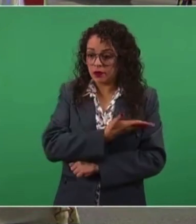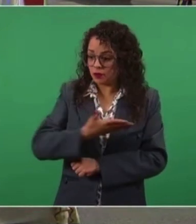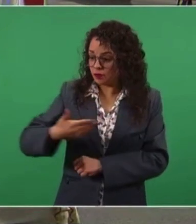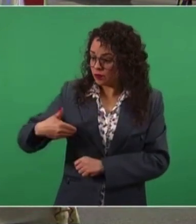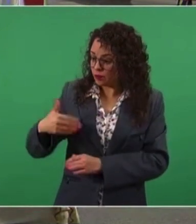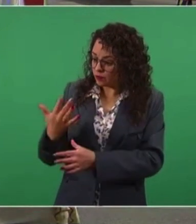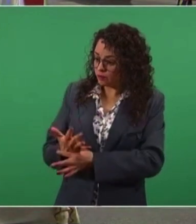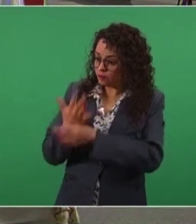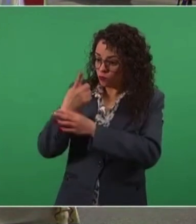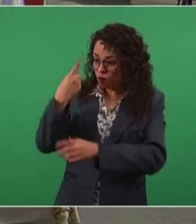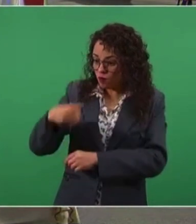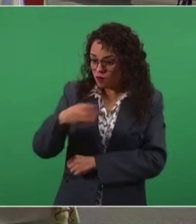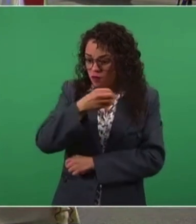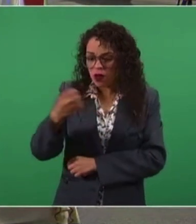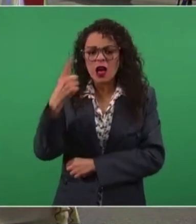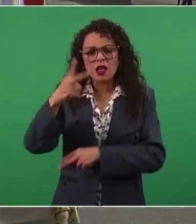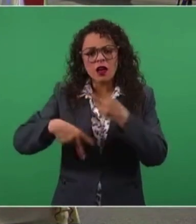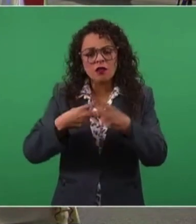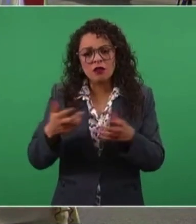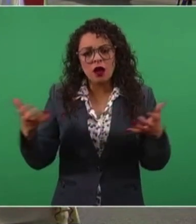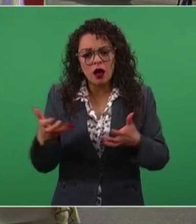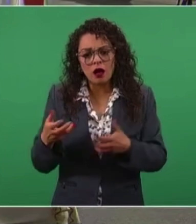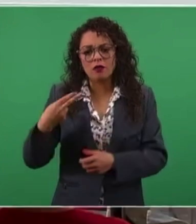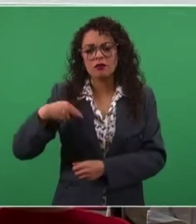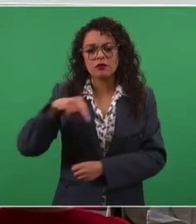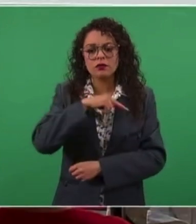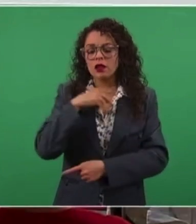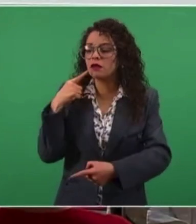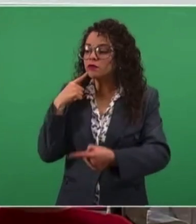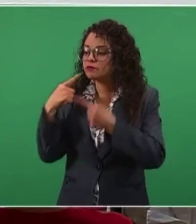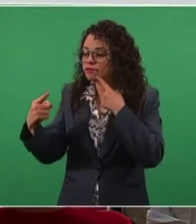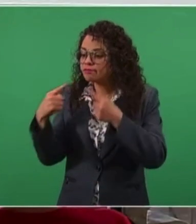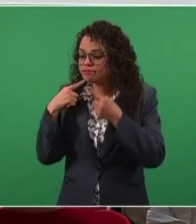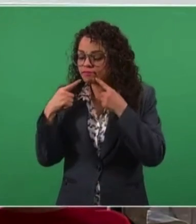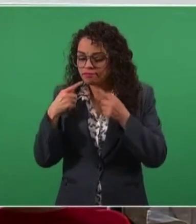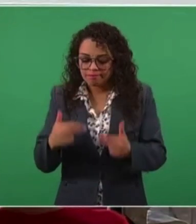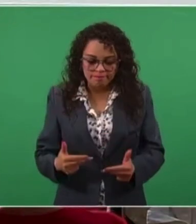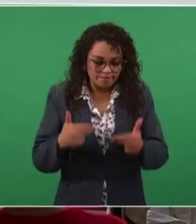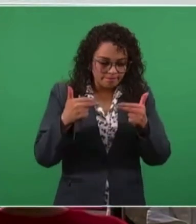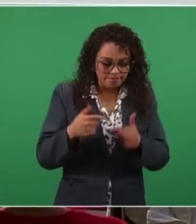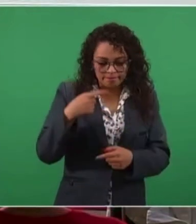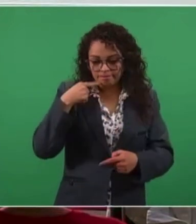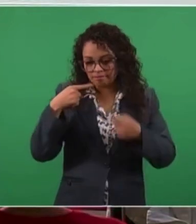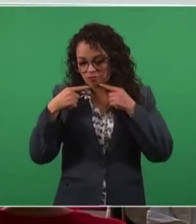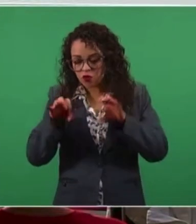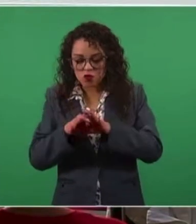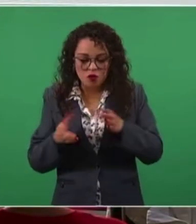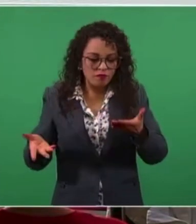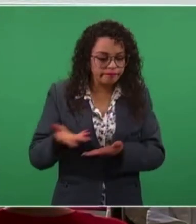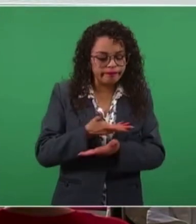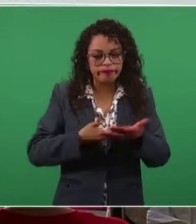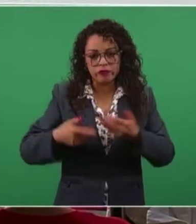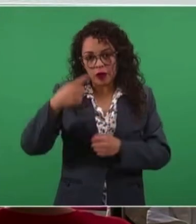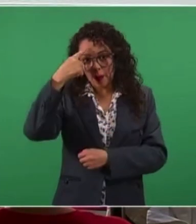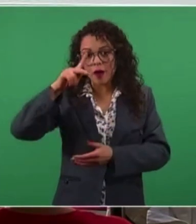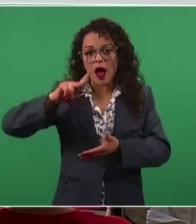Renegociar para la recompra de las plantas. Estamos en eso y esperamos en algún